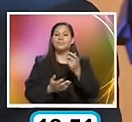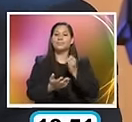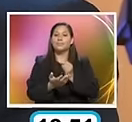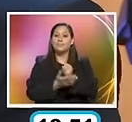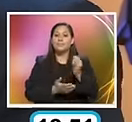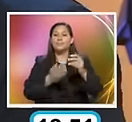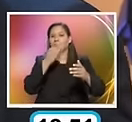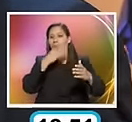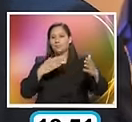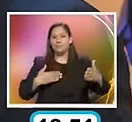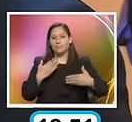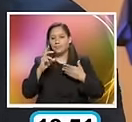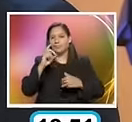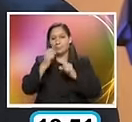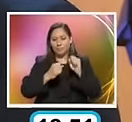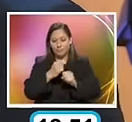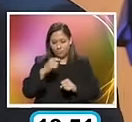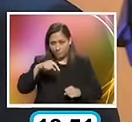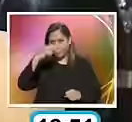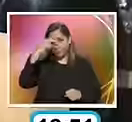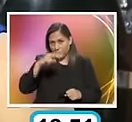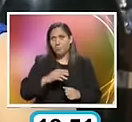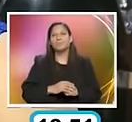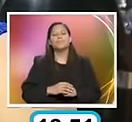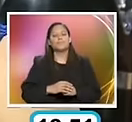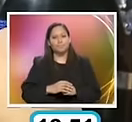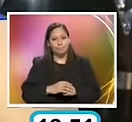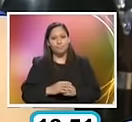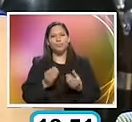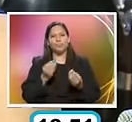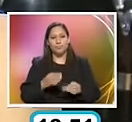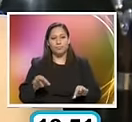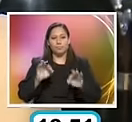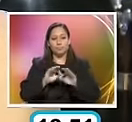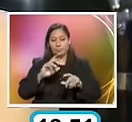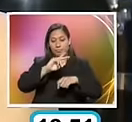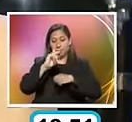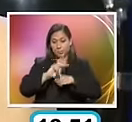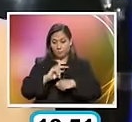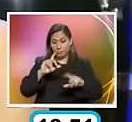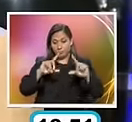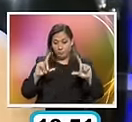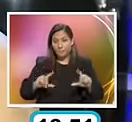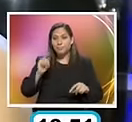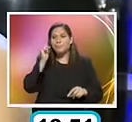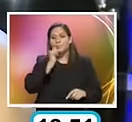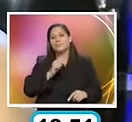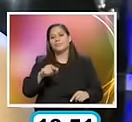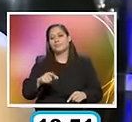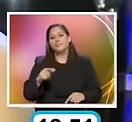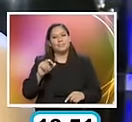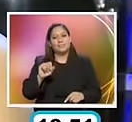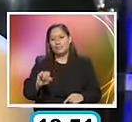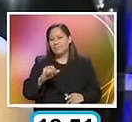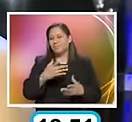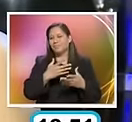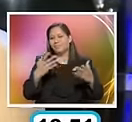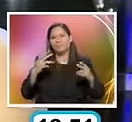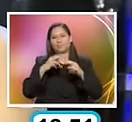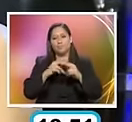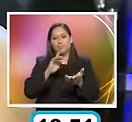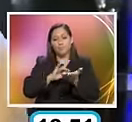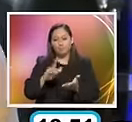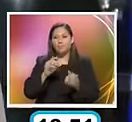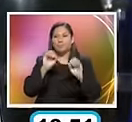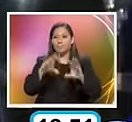de celebrar los 30 años aquí en México. Eso es algo importante de verdad porque ha sido un país que también sin duda ha formado parte de esta gran trayectoria. Pues